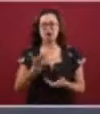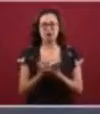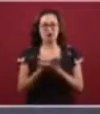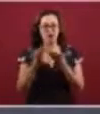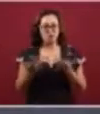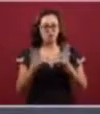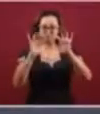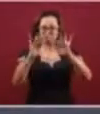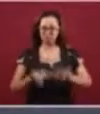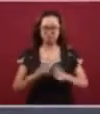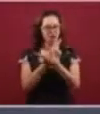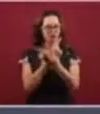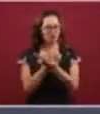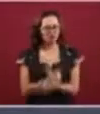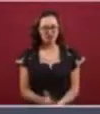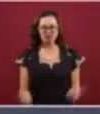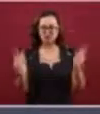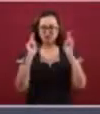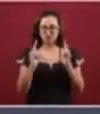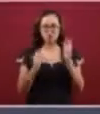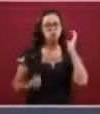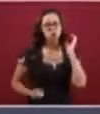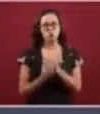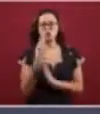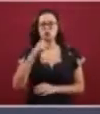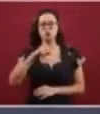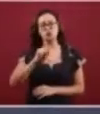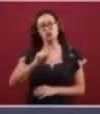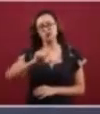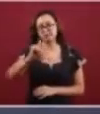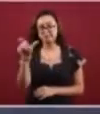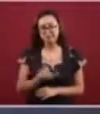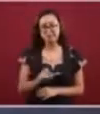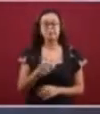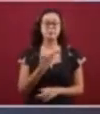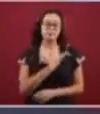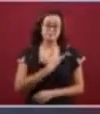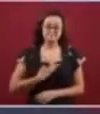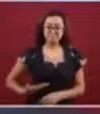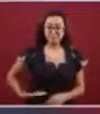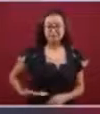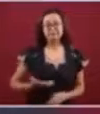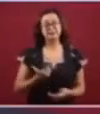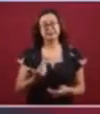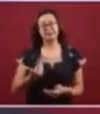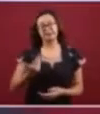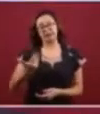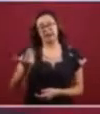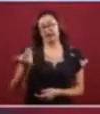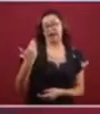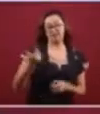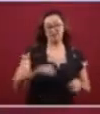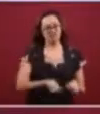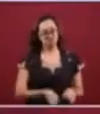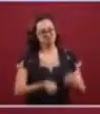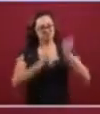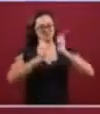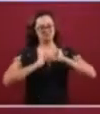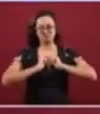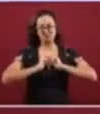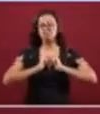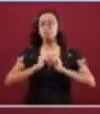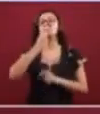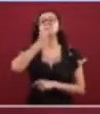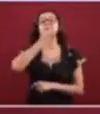es una nueva etapa, es una nueva Notimex. El señor presidente, cuando me ofreció este puesto, y por eso lo acepté,